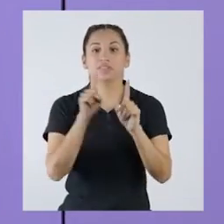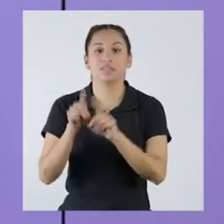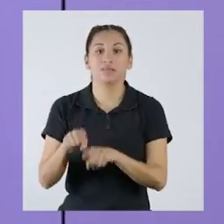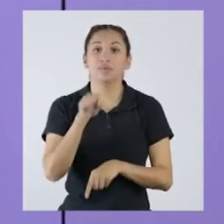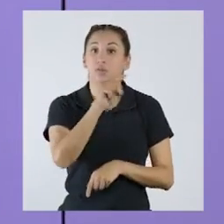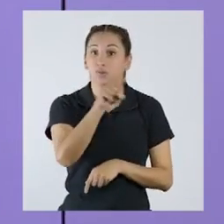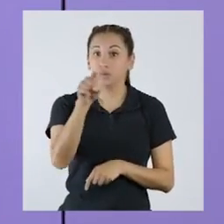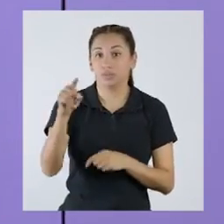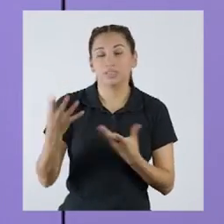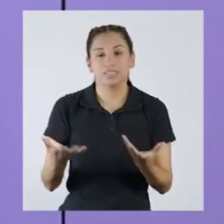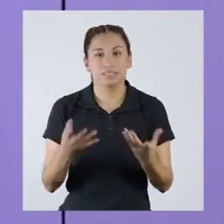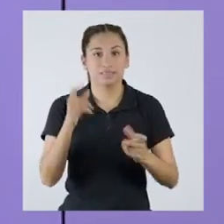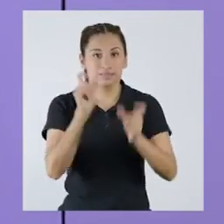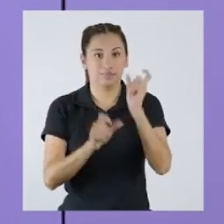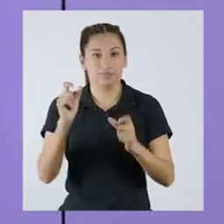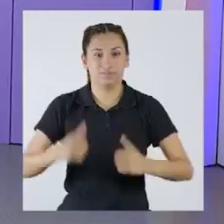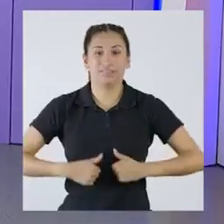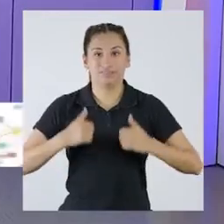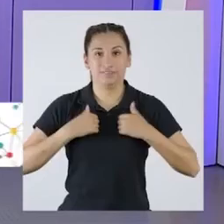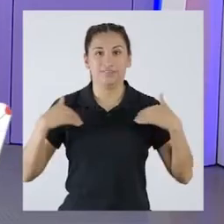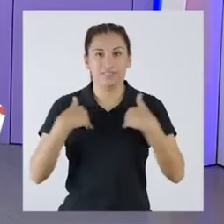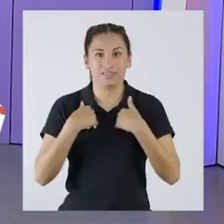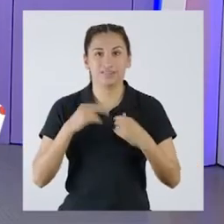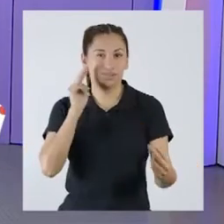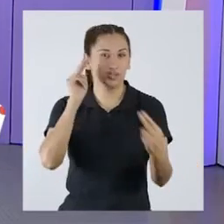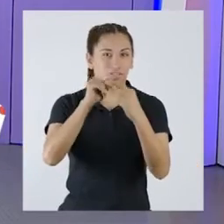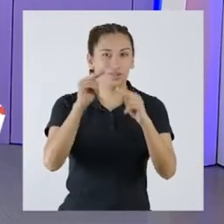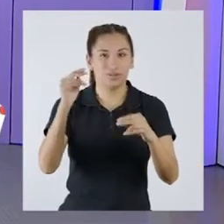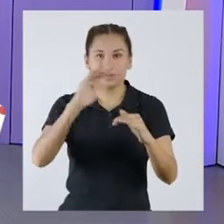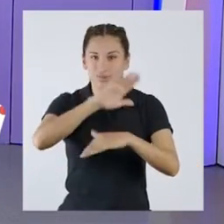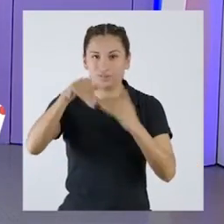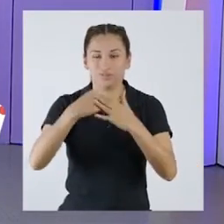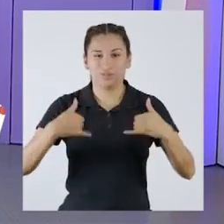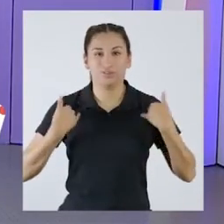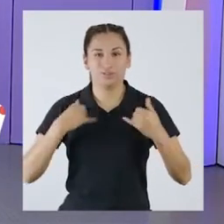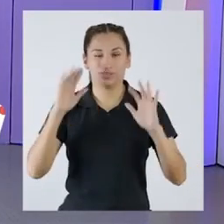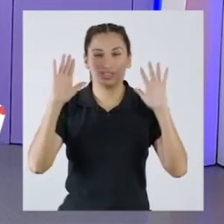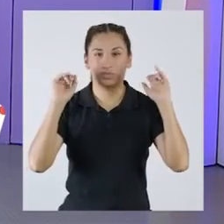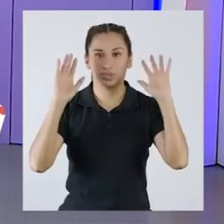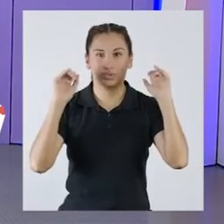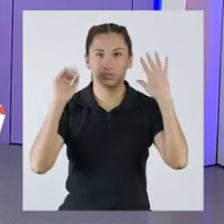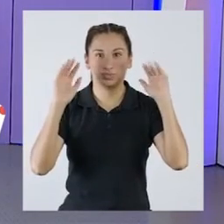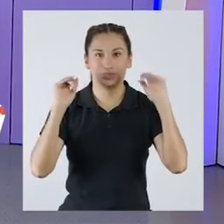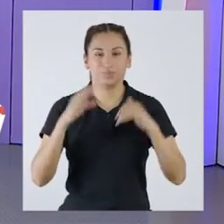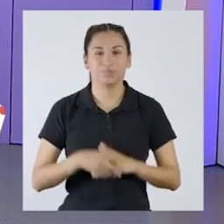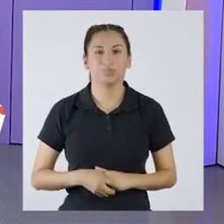ambiente y los seres vivos. Ya nos vemos, chicas y chicos. Chao,